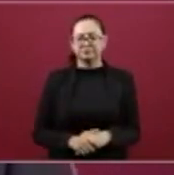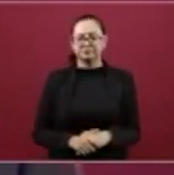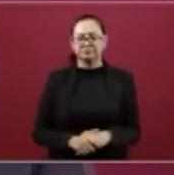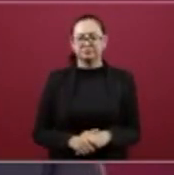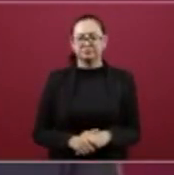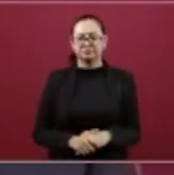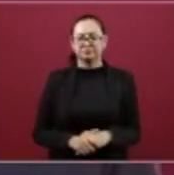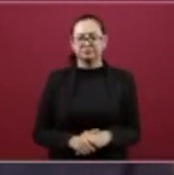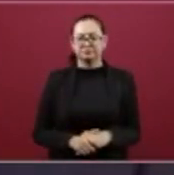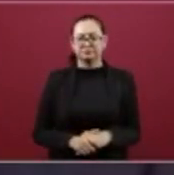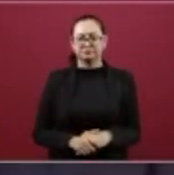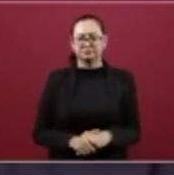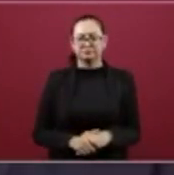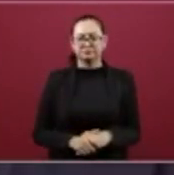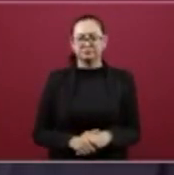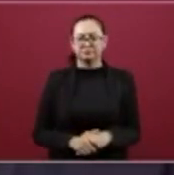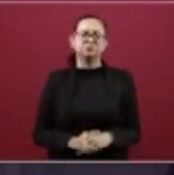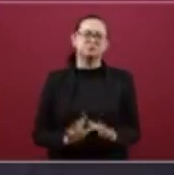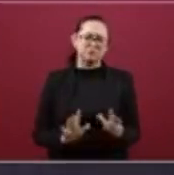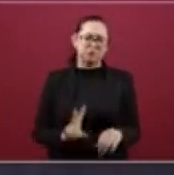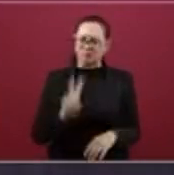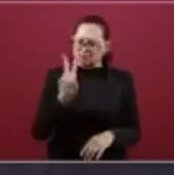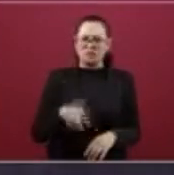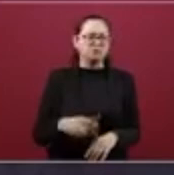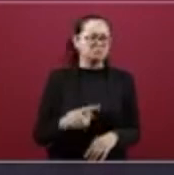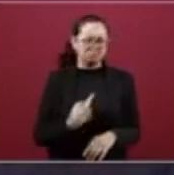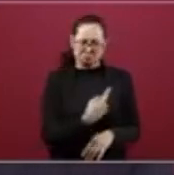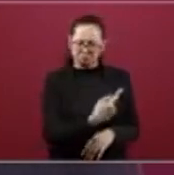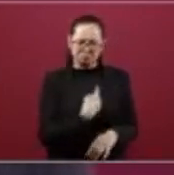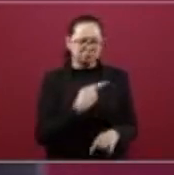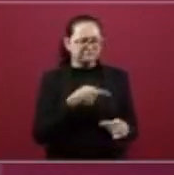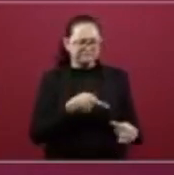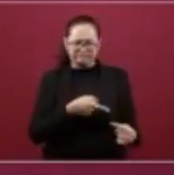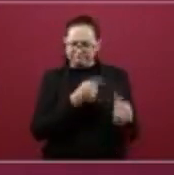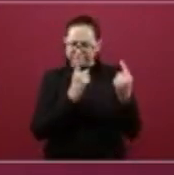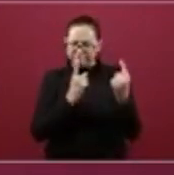Yo he tenido con él algunas diferencias,